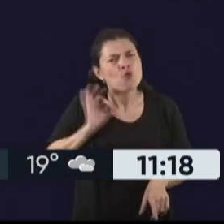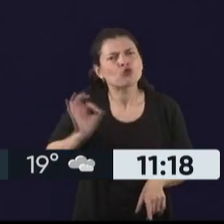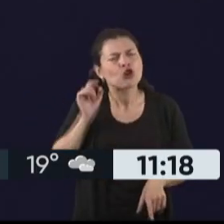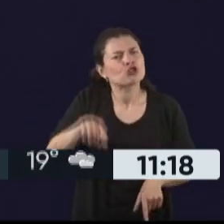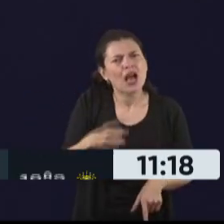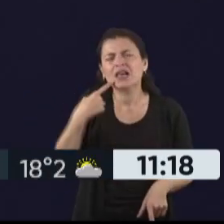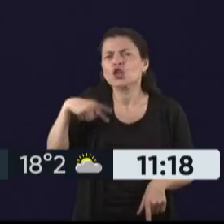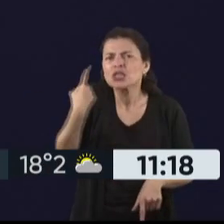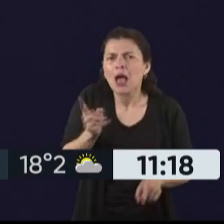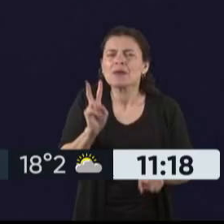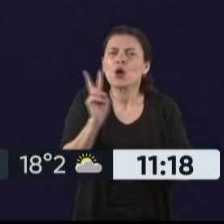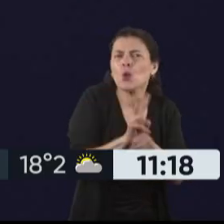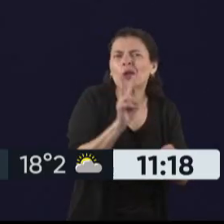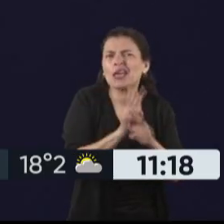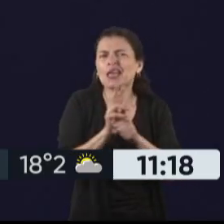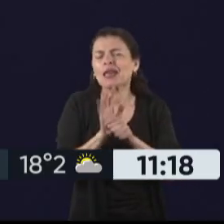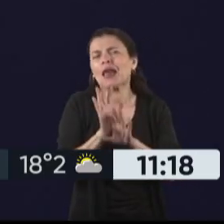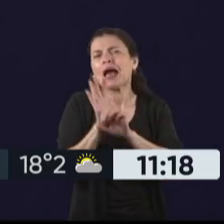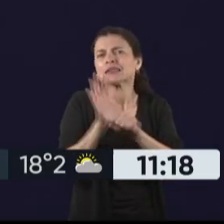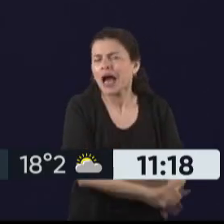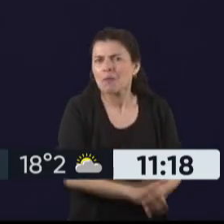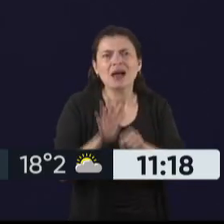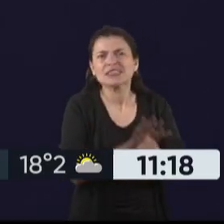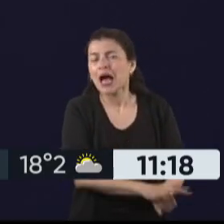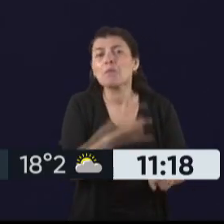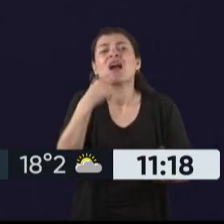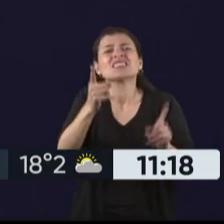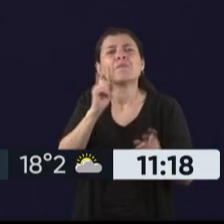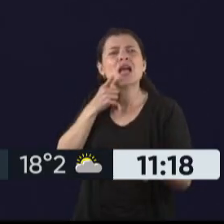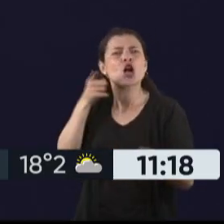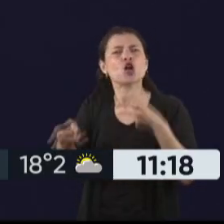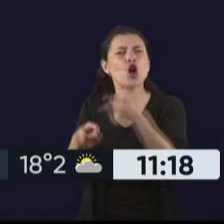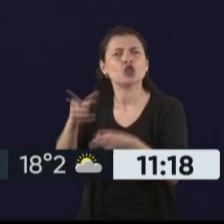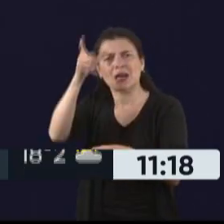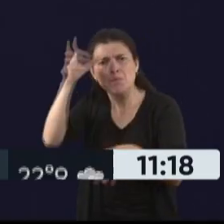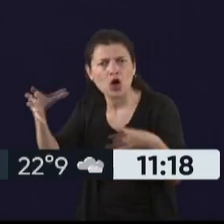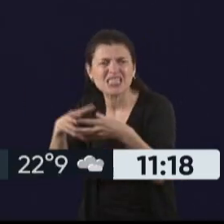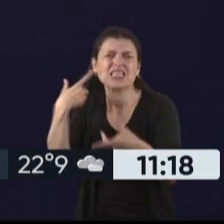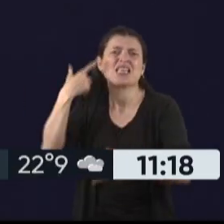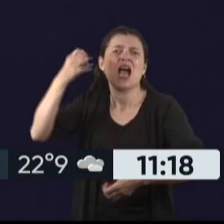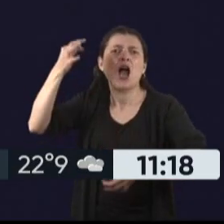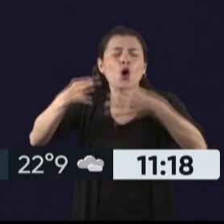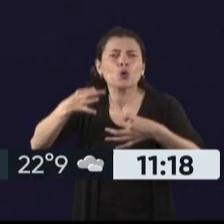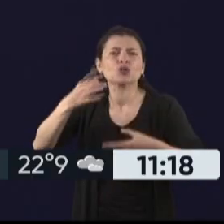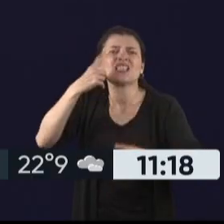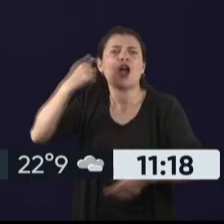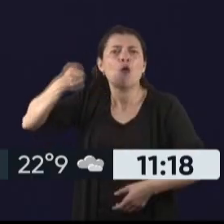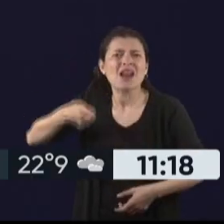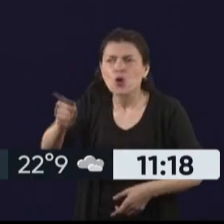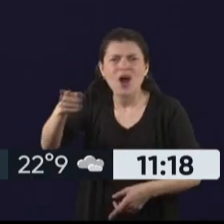años arropó al delito y le maniató las manos a las fuerzas de seguridad, a los jueces y a los fiscales con